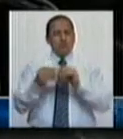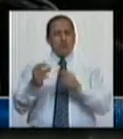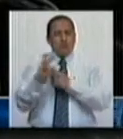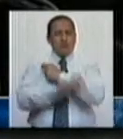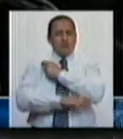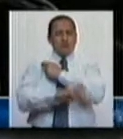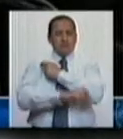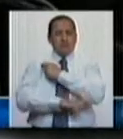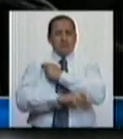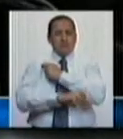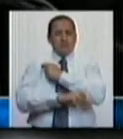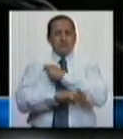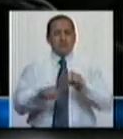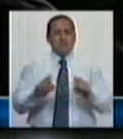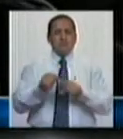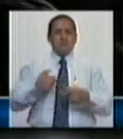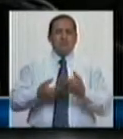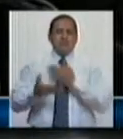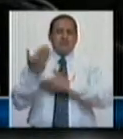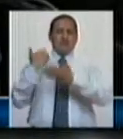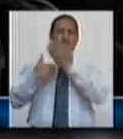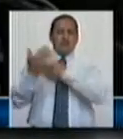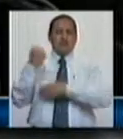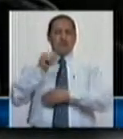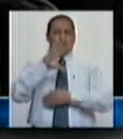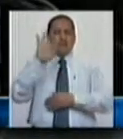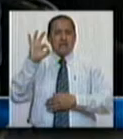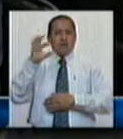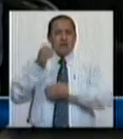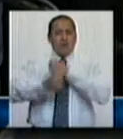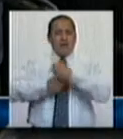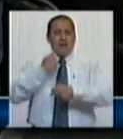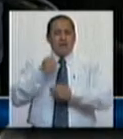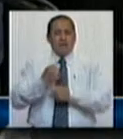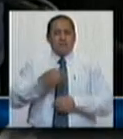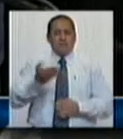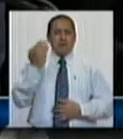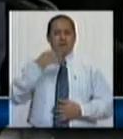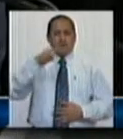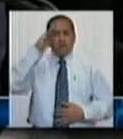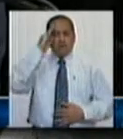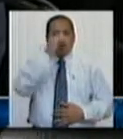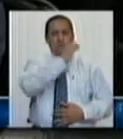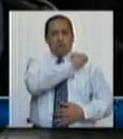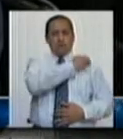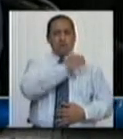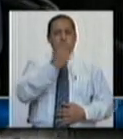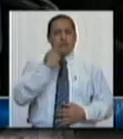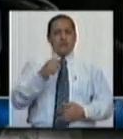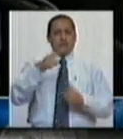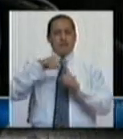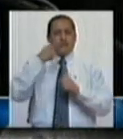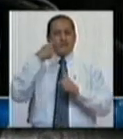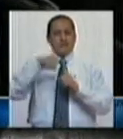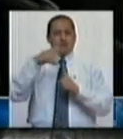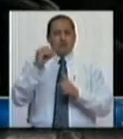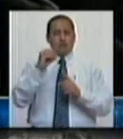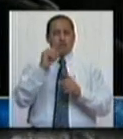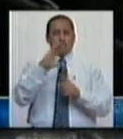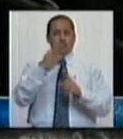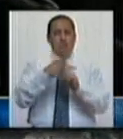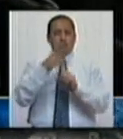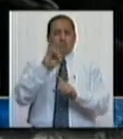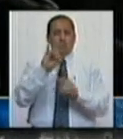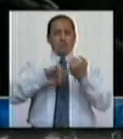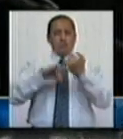aquí, hace más de 500 años, las huestes del general Titu Cusi Yupanqui, general del ejército